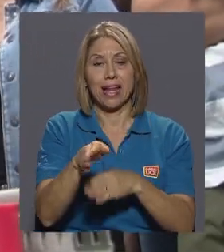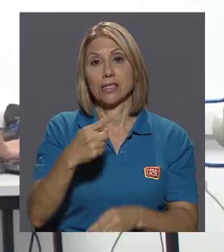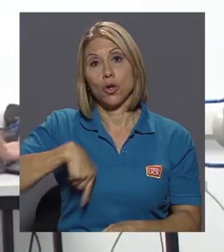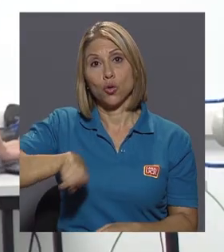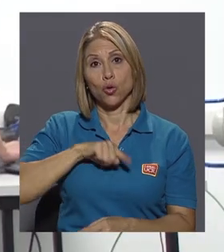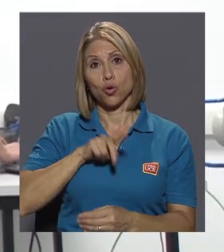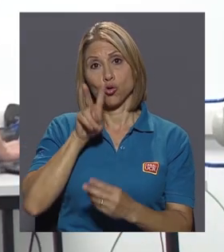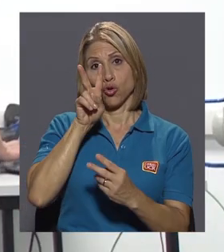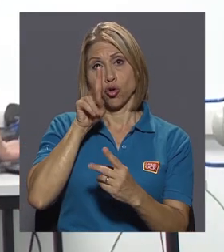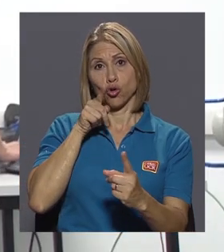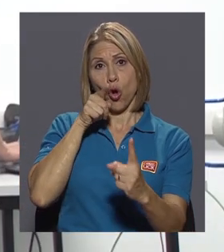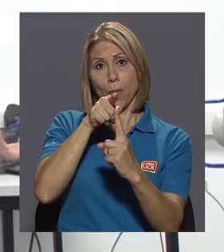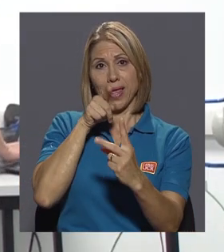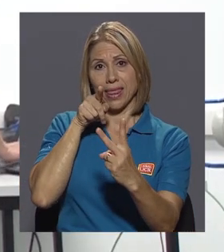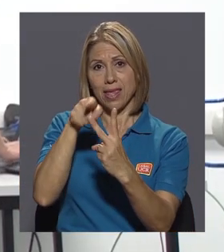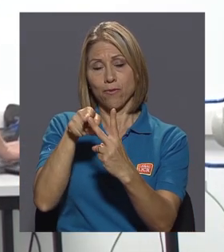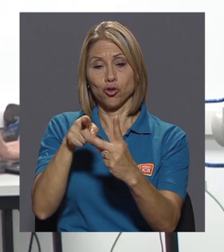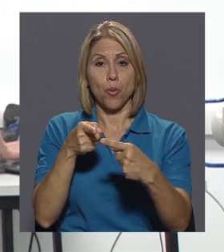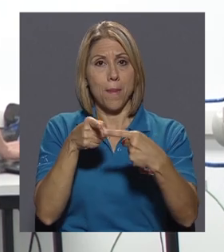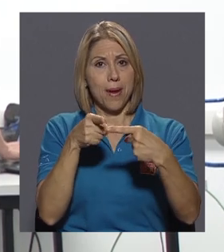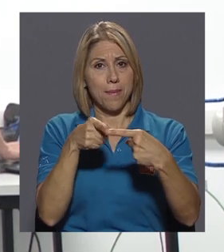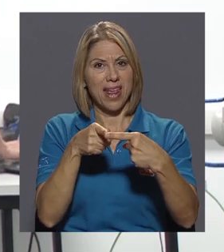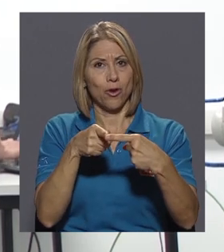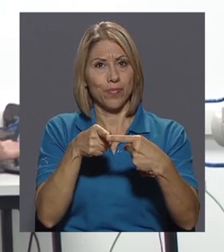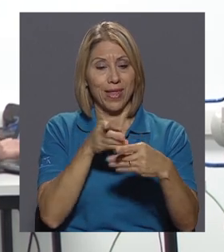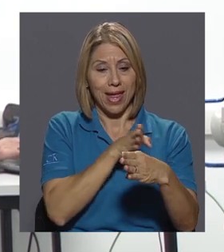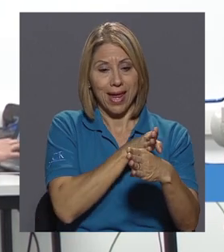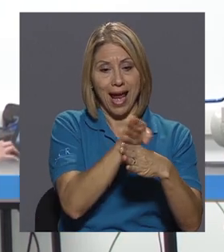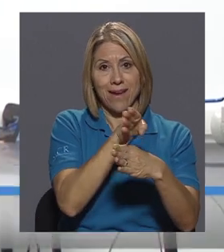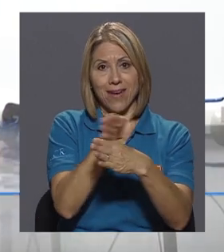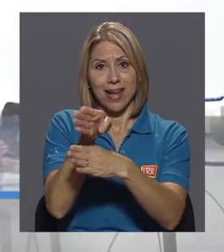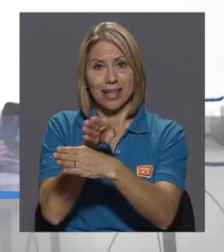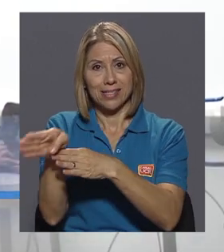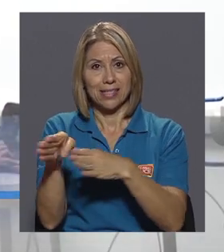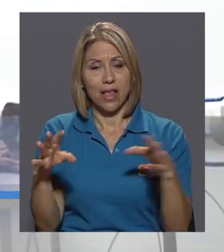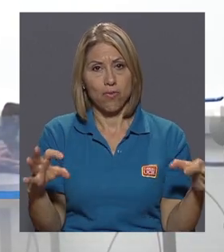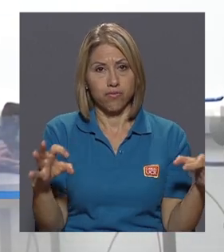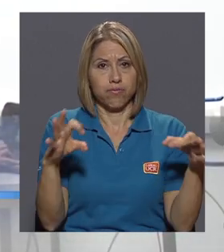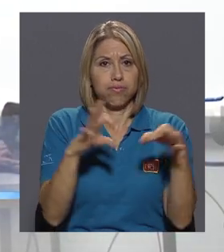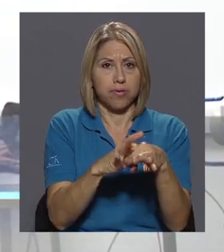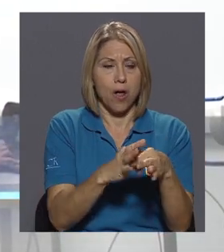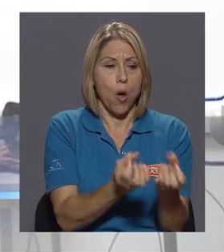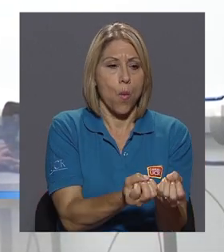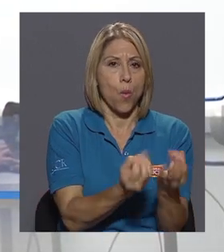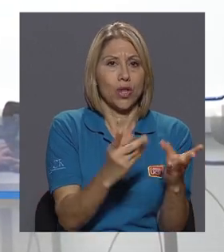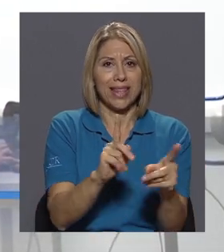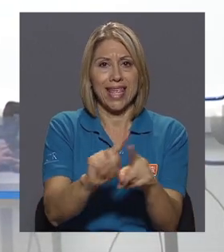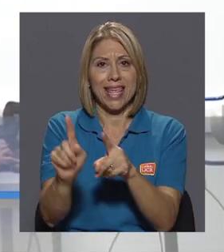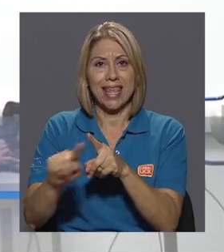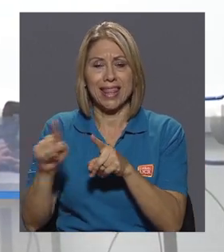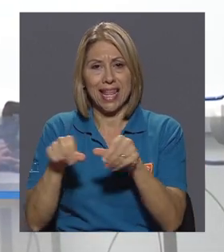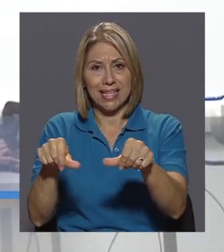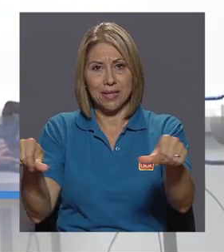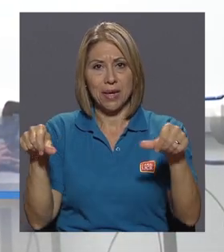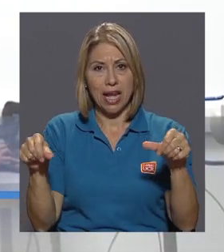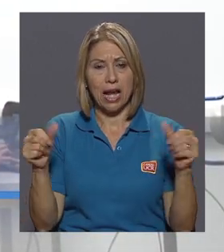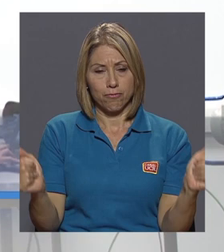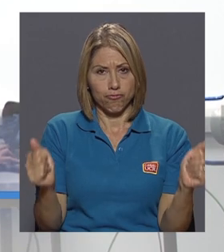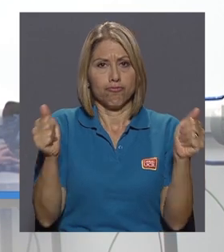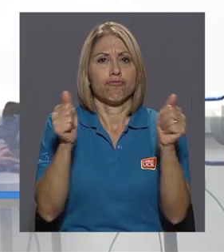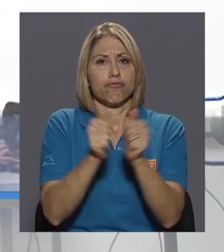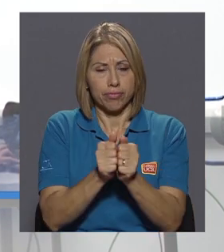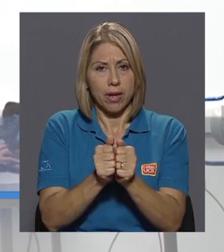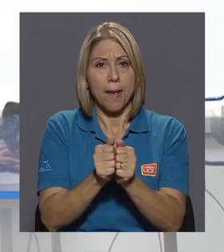objetivos. El primero es interrelacionar las carreras, vincularlas desde lo multi y lo interdisciplinar, para